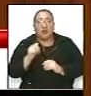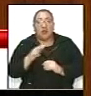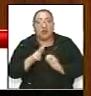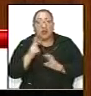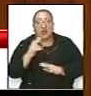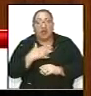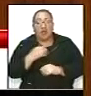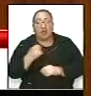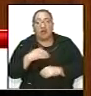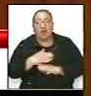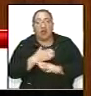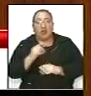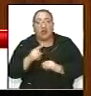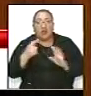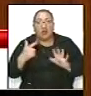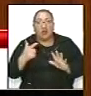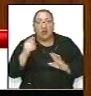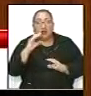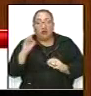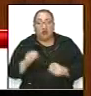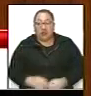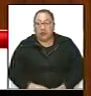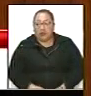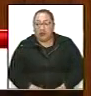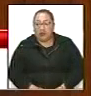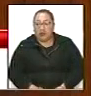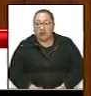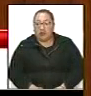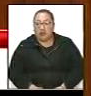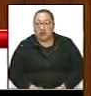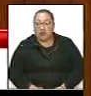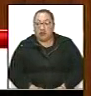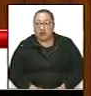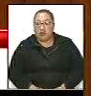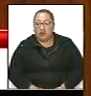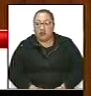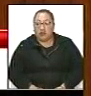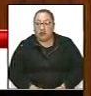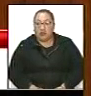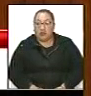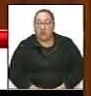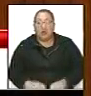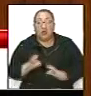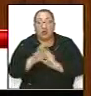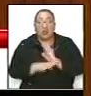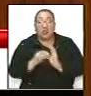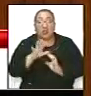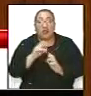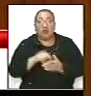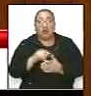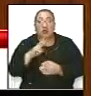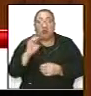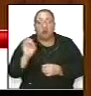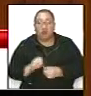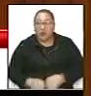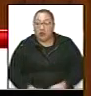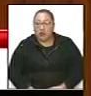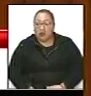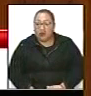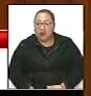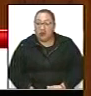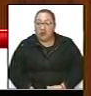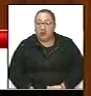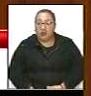años fue de 17%. Ha disminuido 5.2 puntos porcentuales